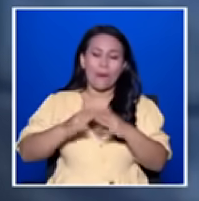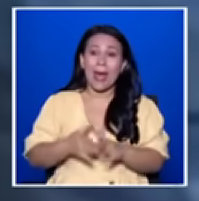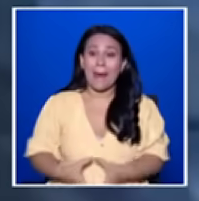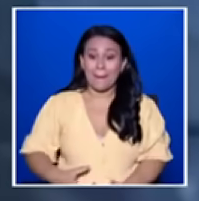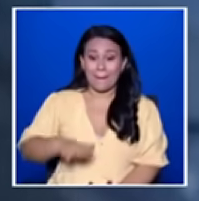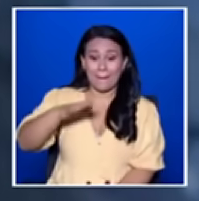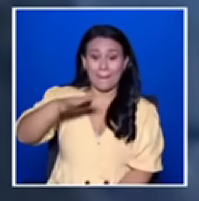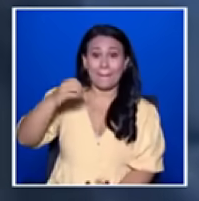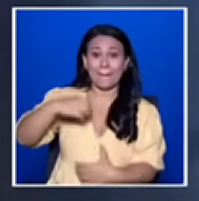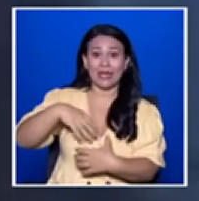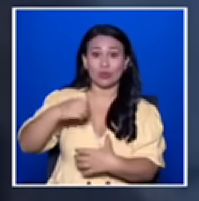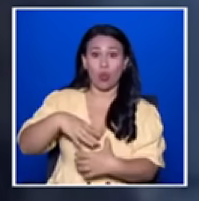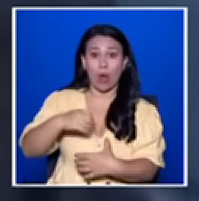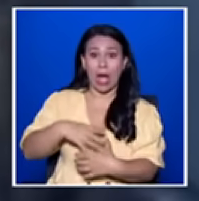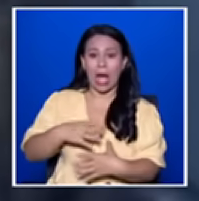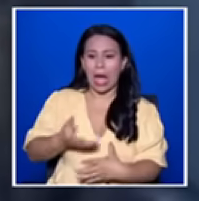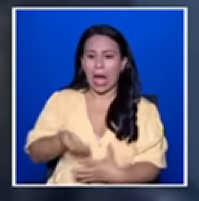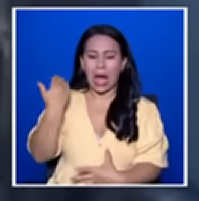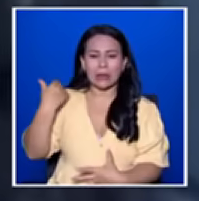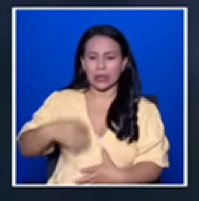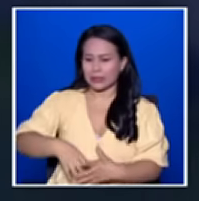basura llenos de agua, los que